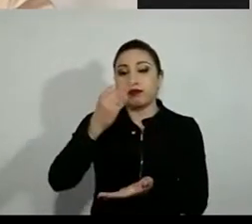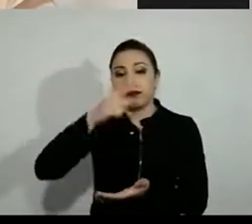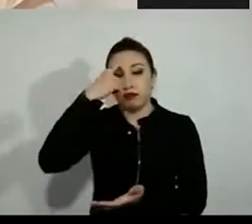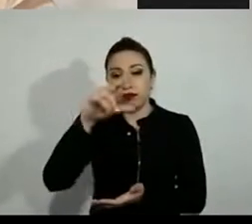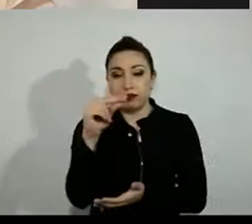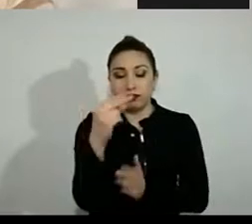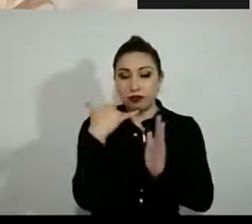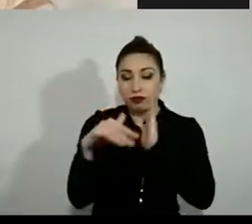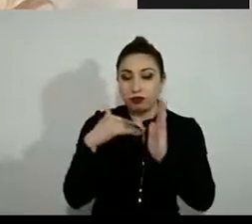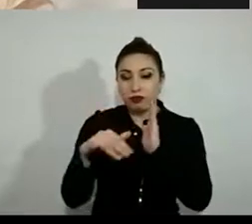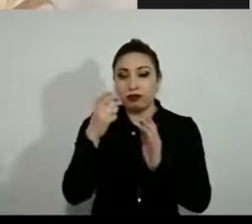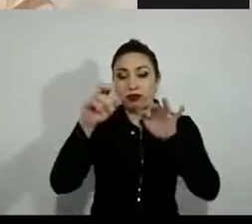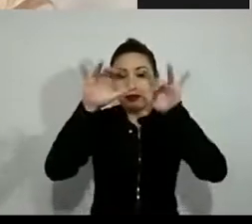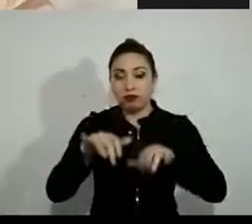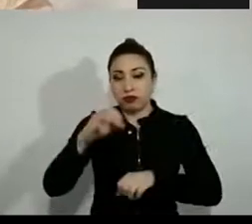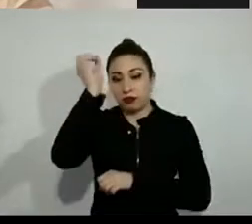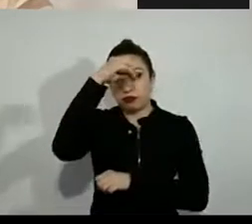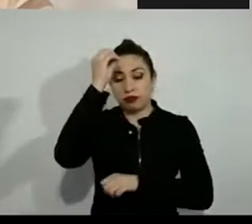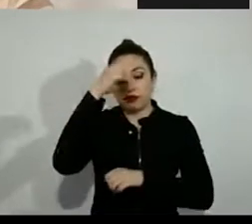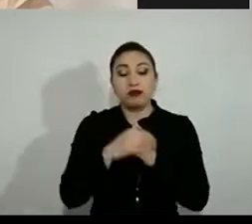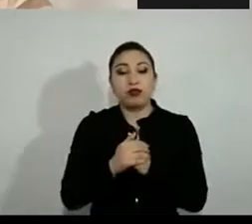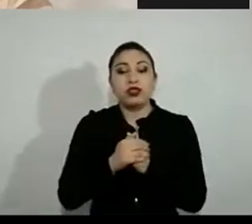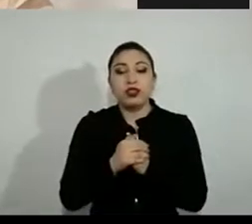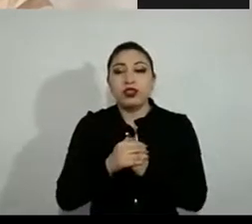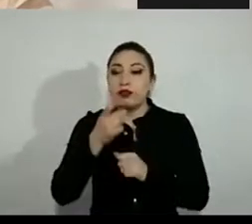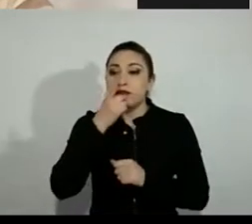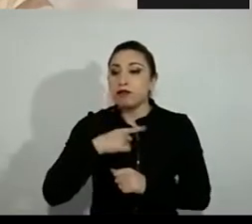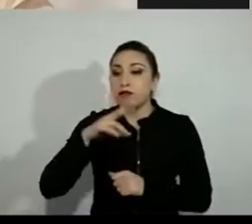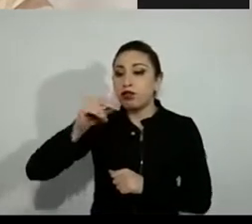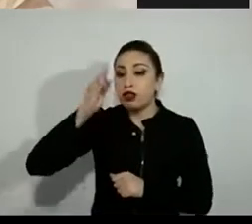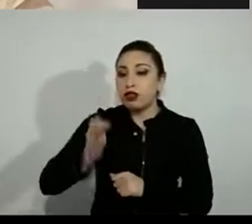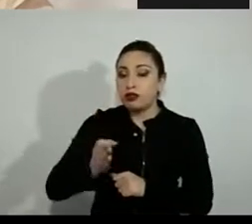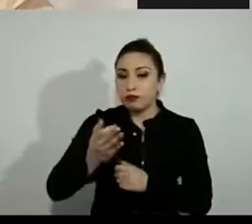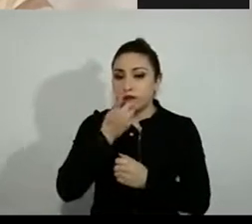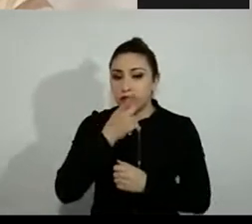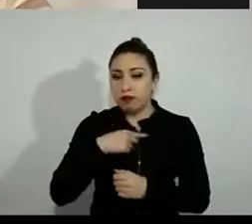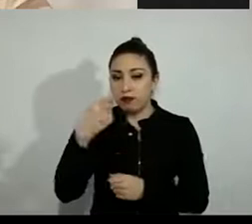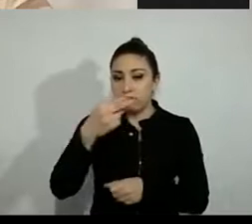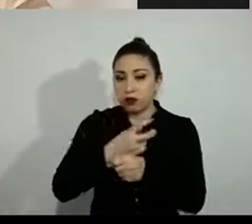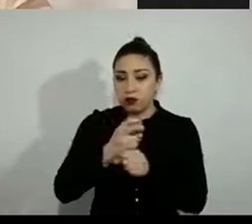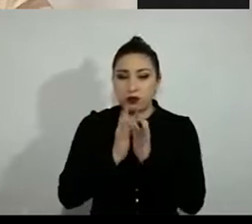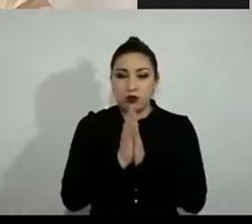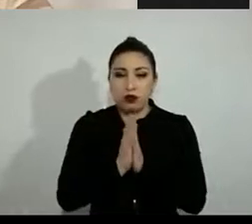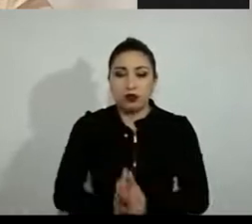referencia Quienes estén en cuenta de dispensar la lectura del dictamen de referencia, sírvanse de manifestarlo del baboso